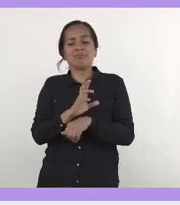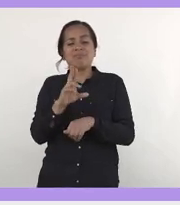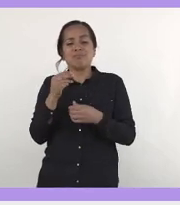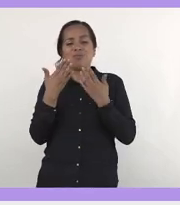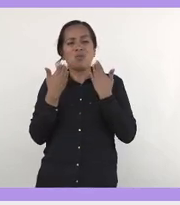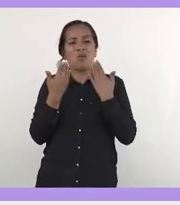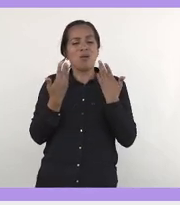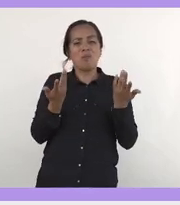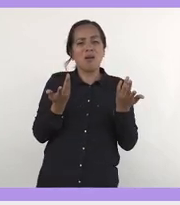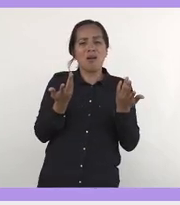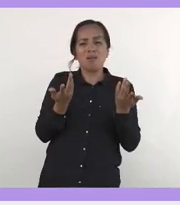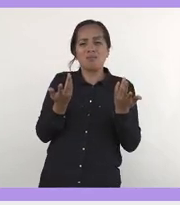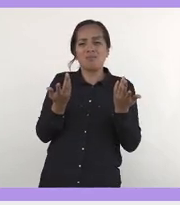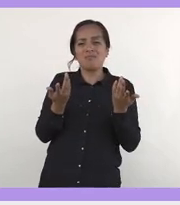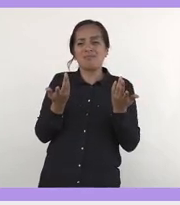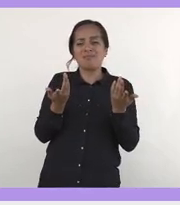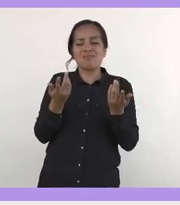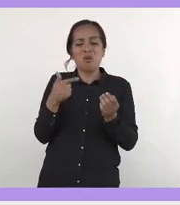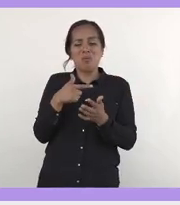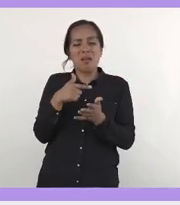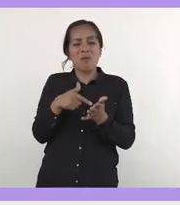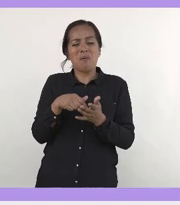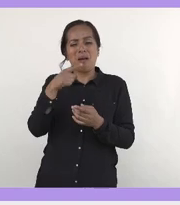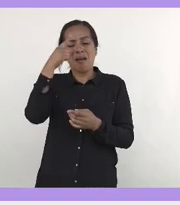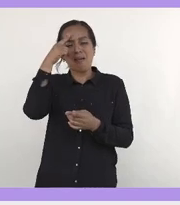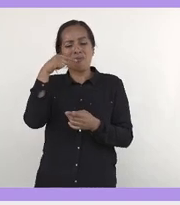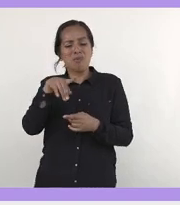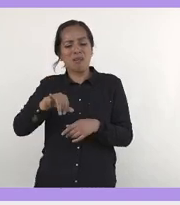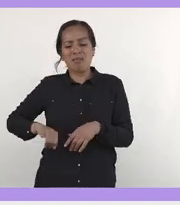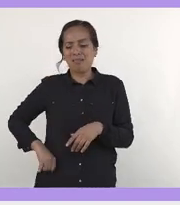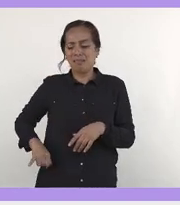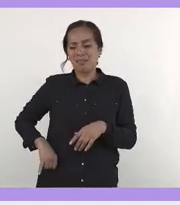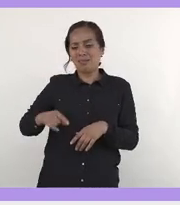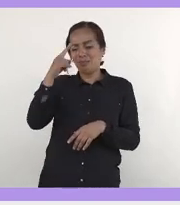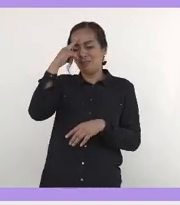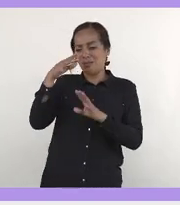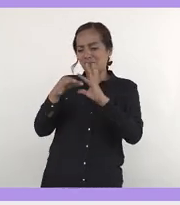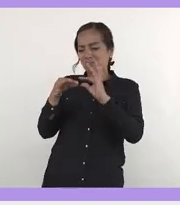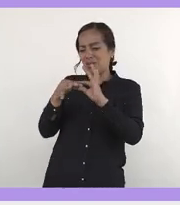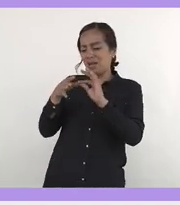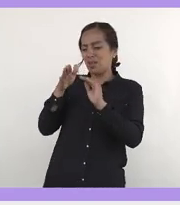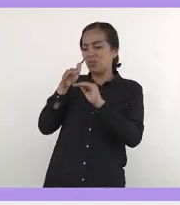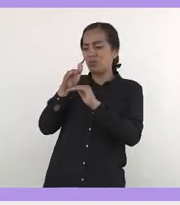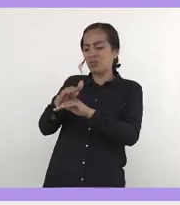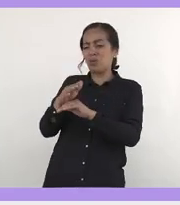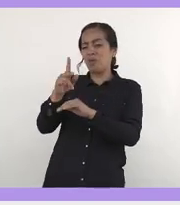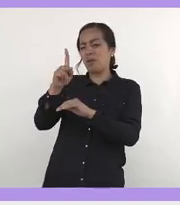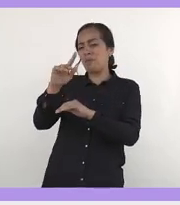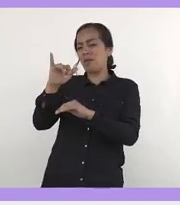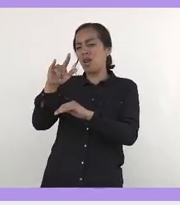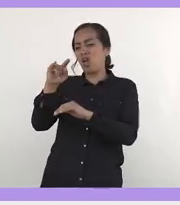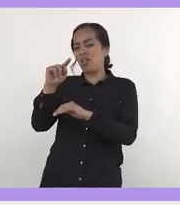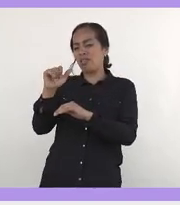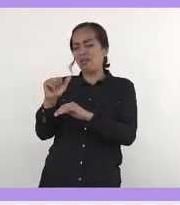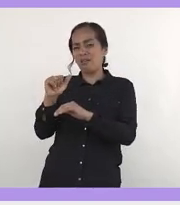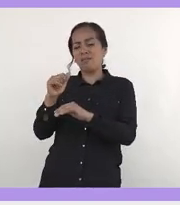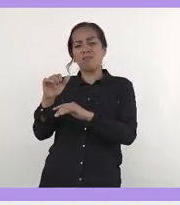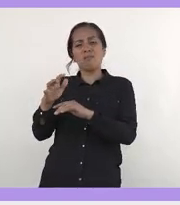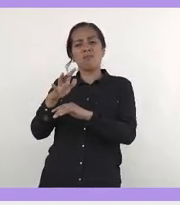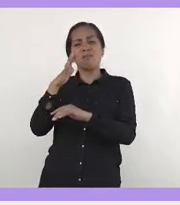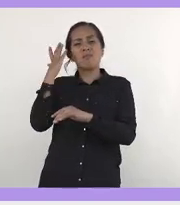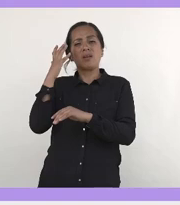había nadie no había espacio para hablar de ellas nadie a nadie le interesaba hablar de ellas incluso ahora que hay todo una este